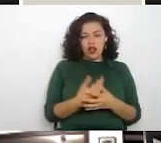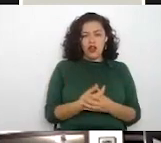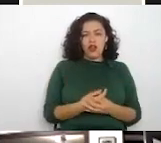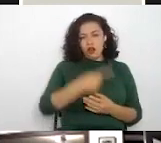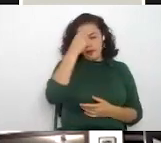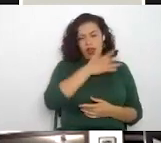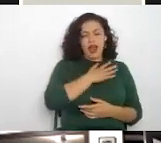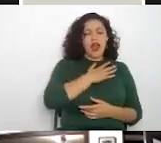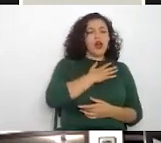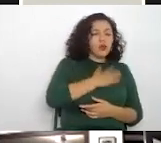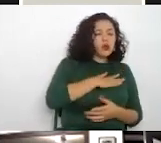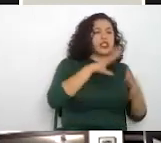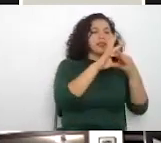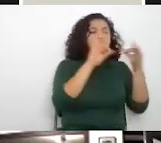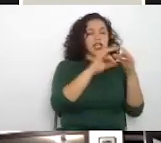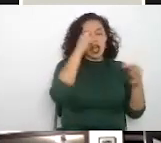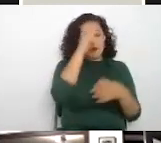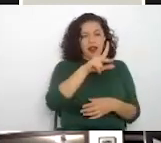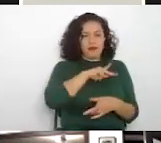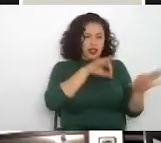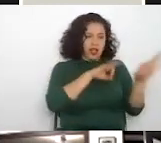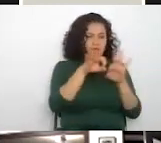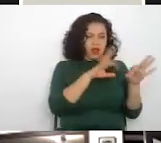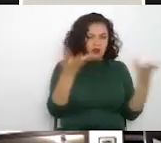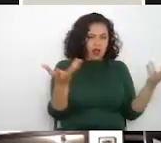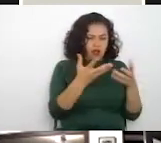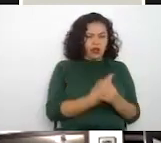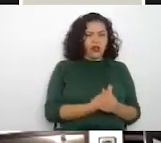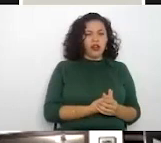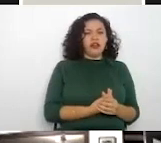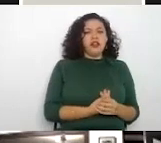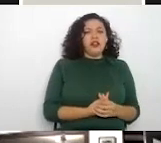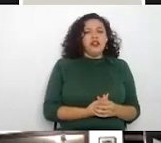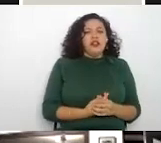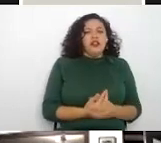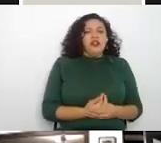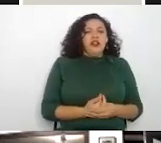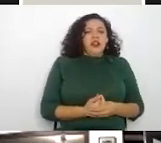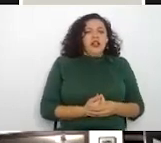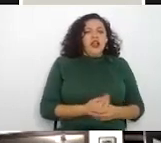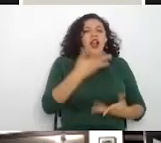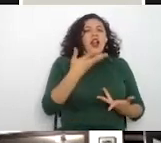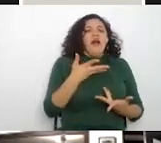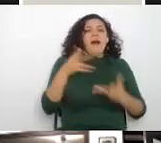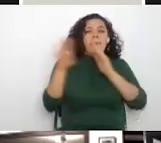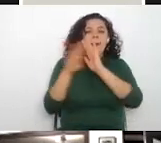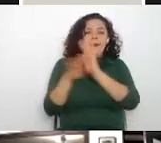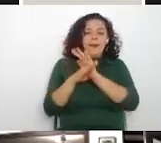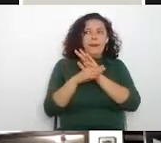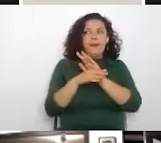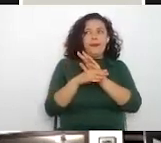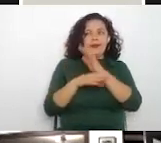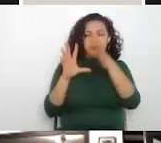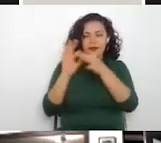justificación de la existencia de un trabajo determinado. La descripción de cualquier procedimiento deberá hacerse